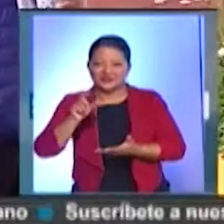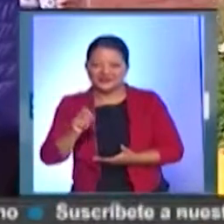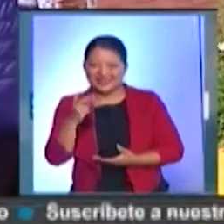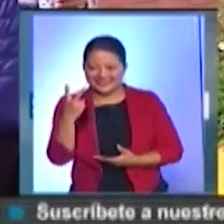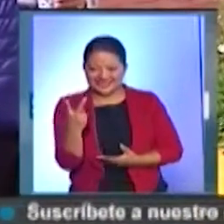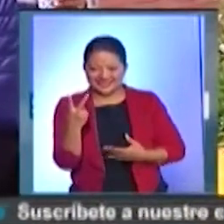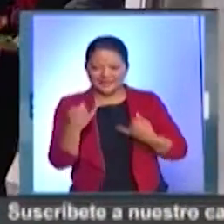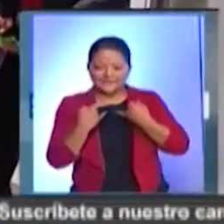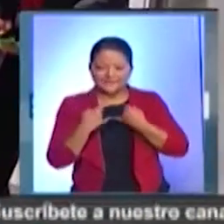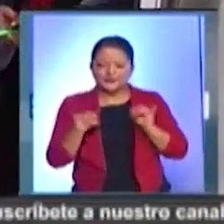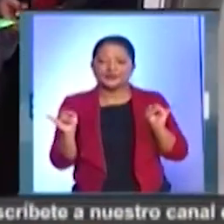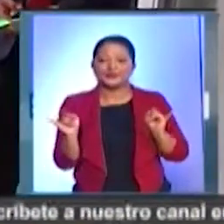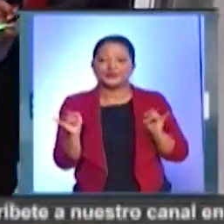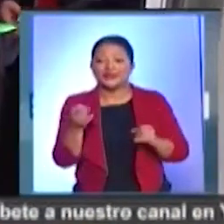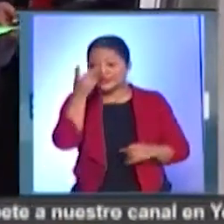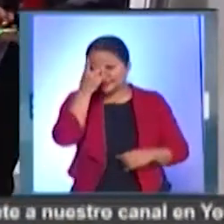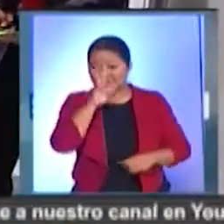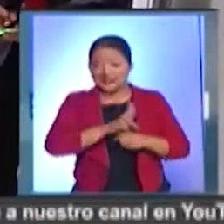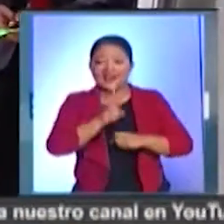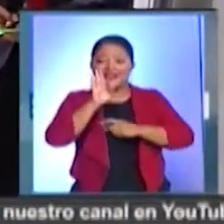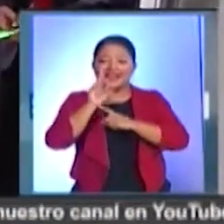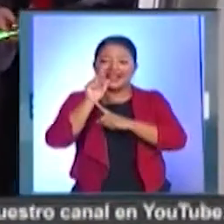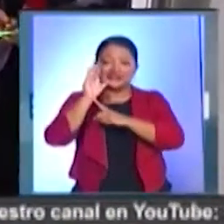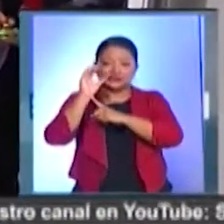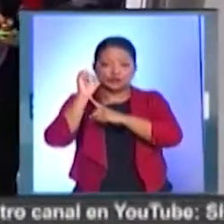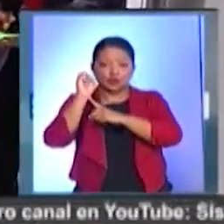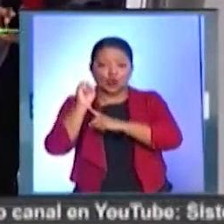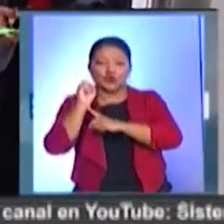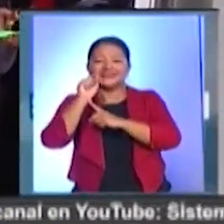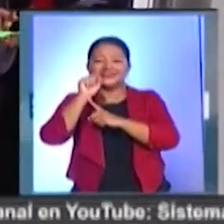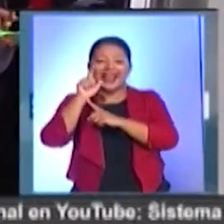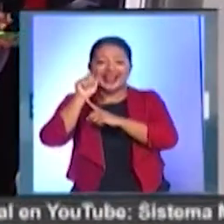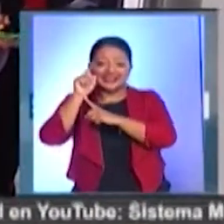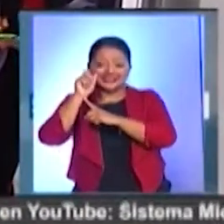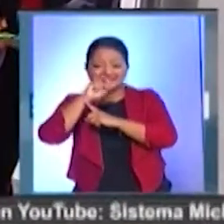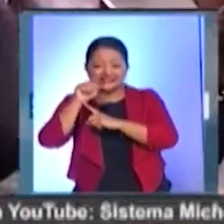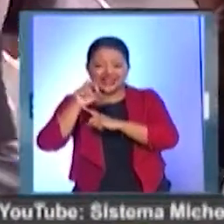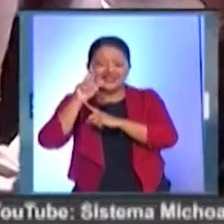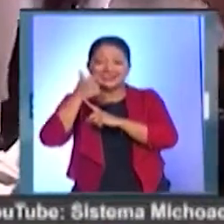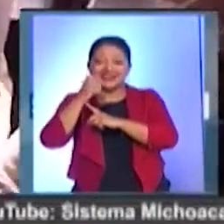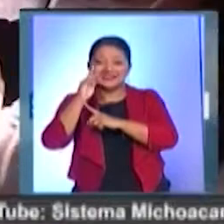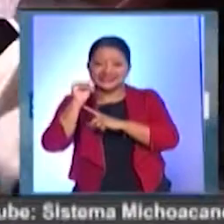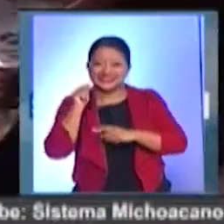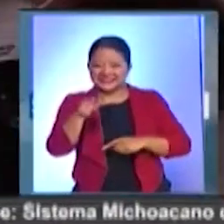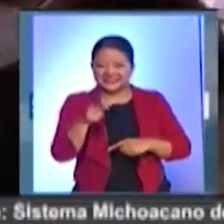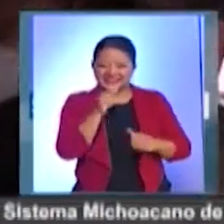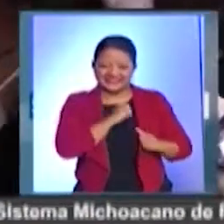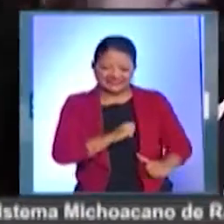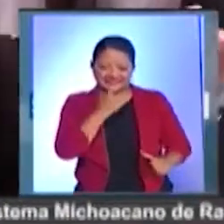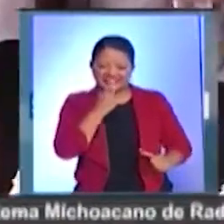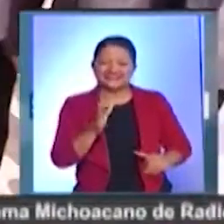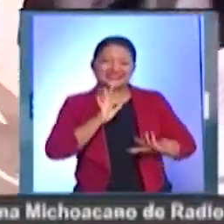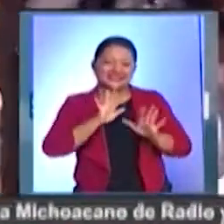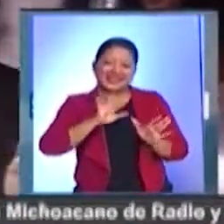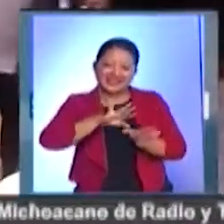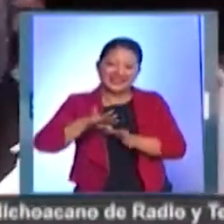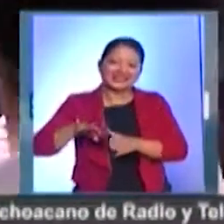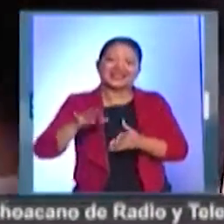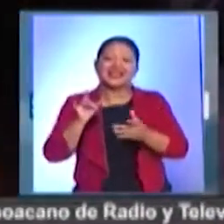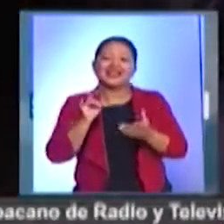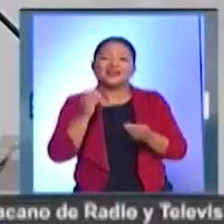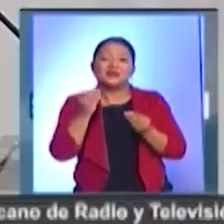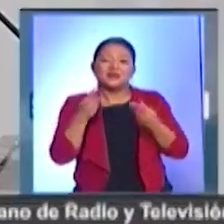en donde su director francisco salazar garcía señaló que el reto de esa institución es abatir el fantasma de la deserción